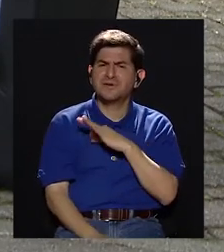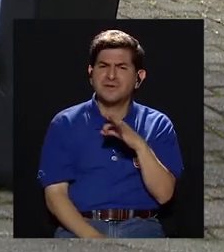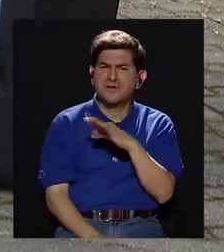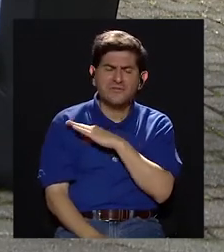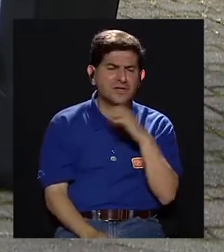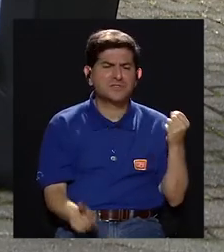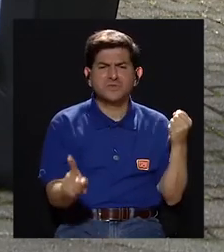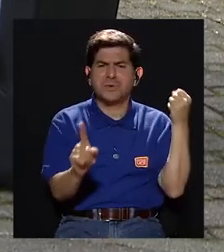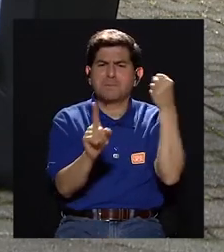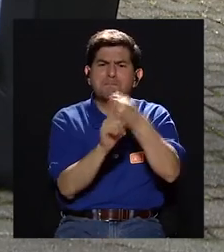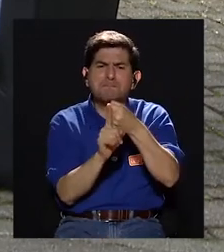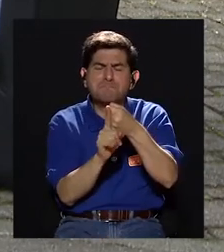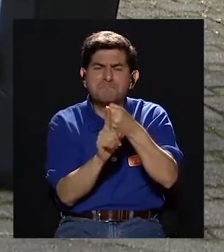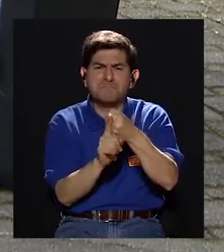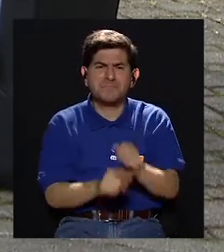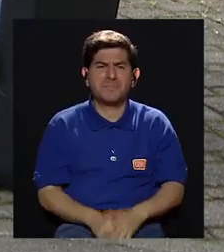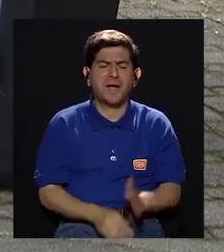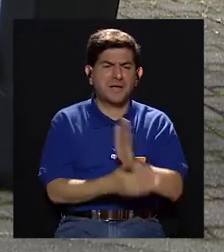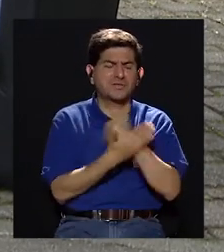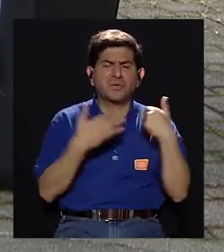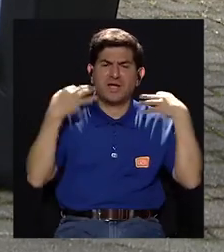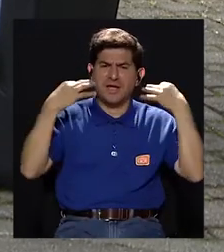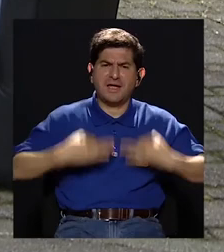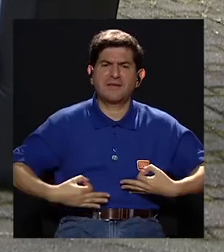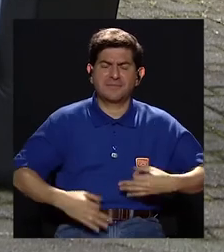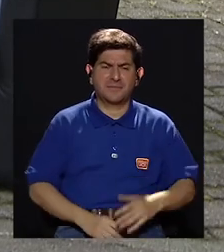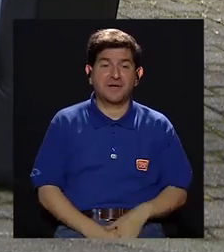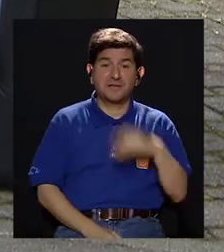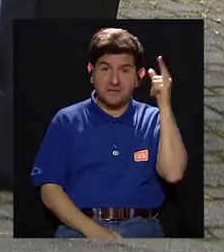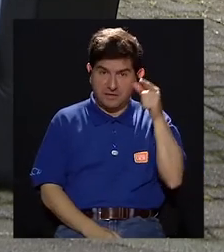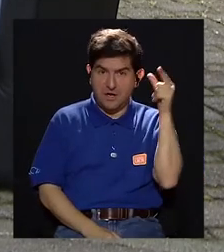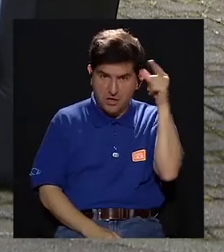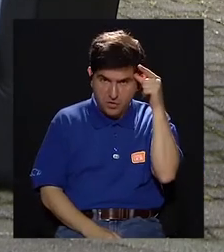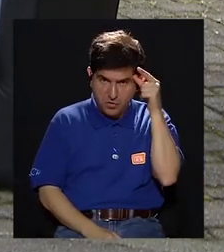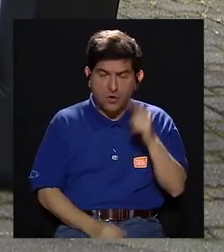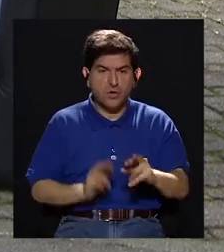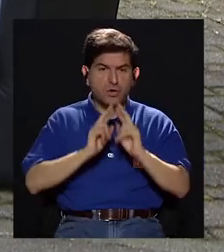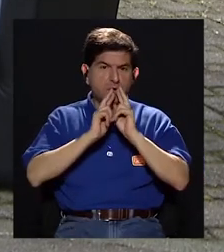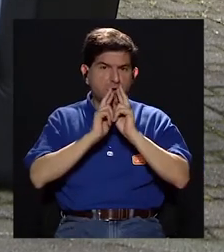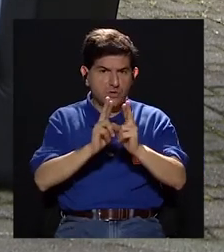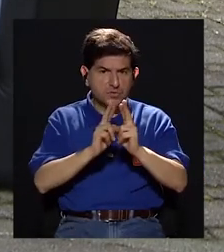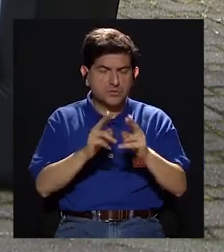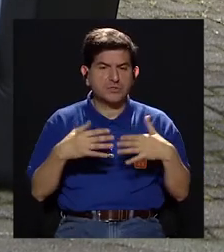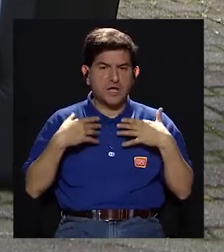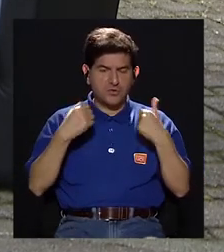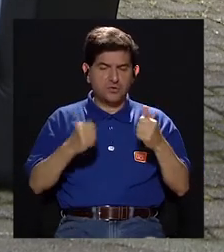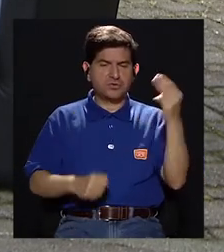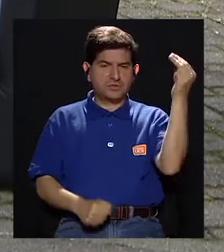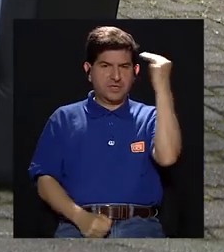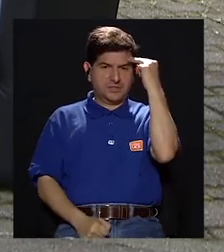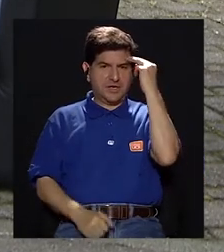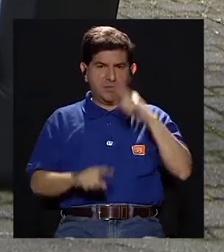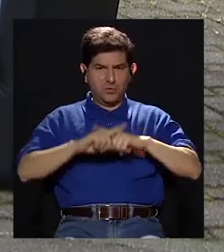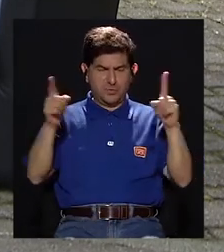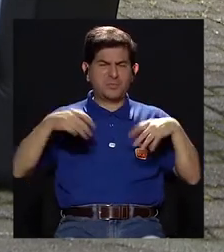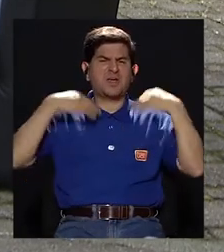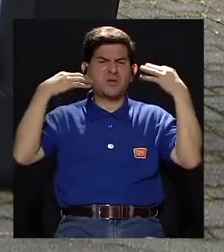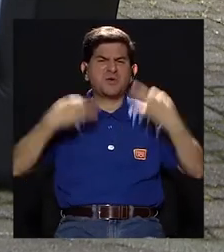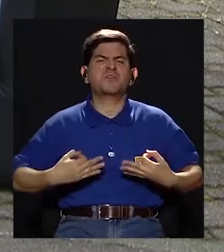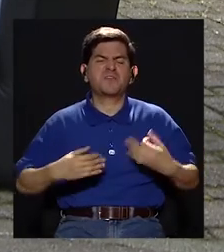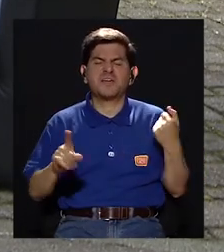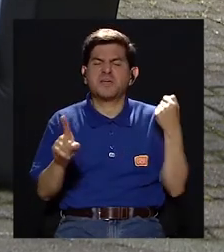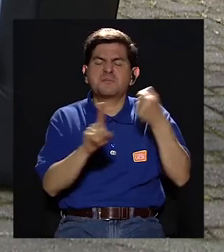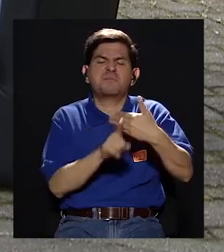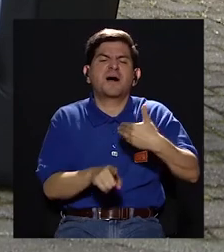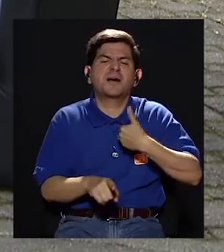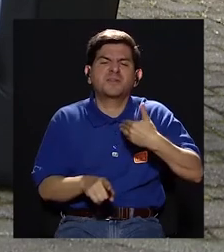beneficios o qué impactan en el, digamos, en la parte física? Porque evidentemente hay resultados a nivel de salud mental, pero a nivel